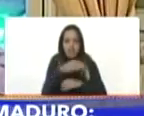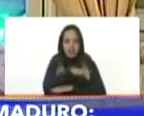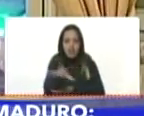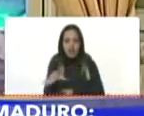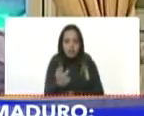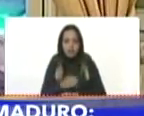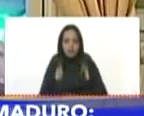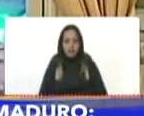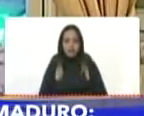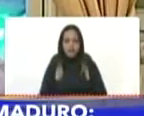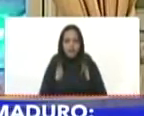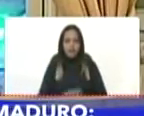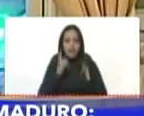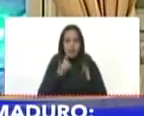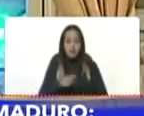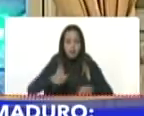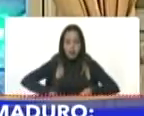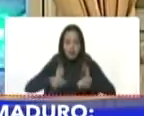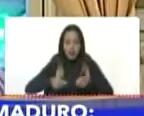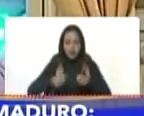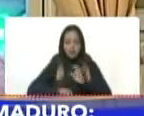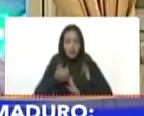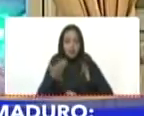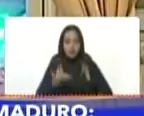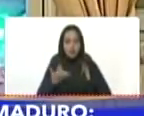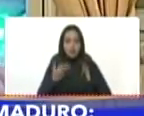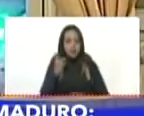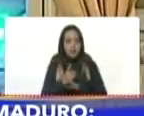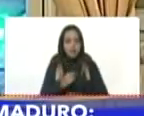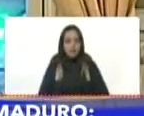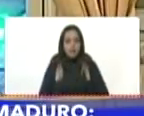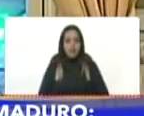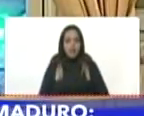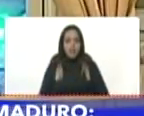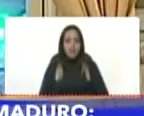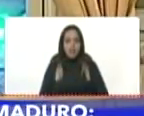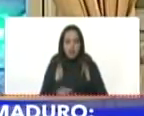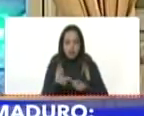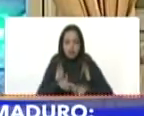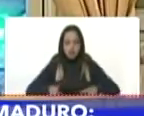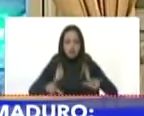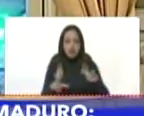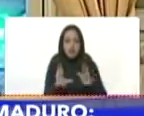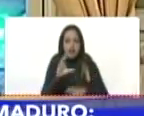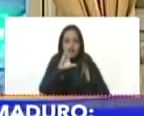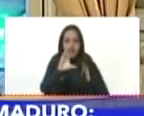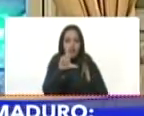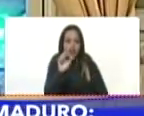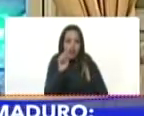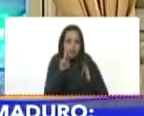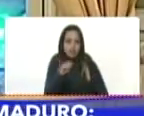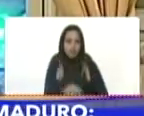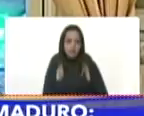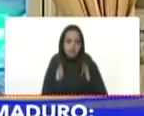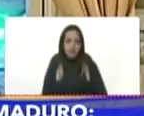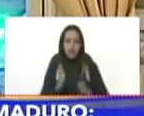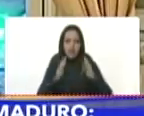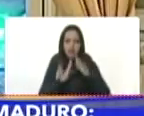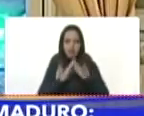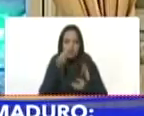mercados municipales funcionando. Las tiendas CLAP, ahora los abastos CLAP. Las casas de